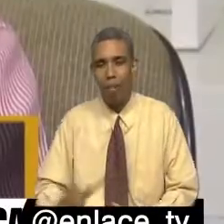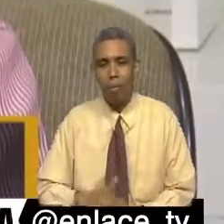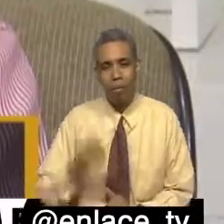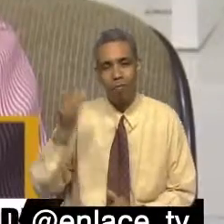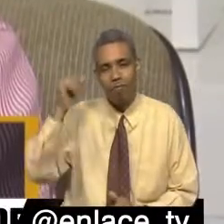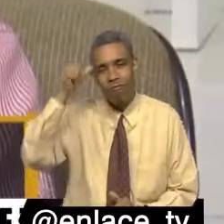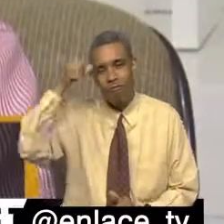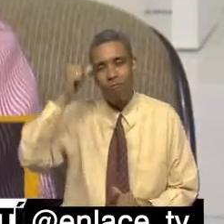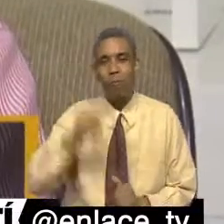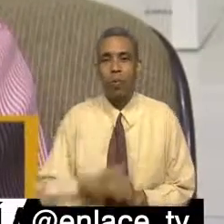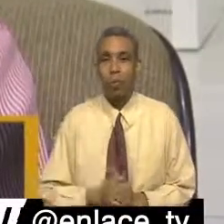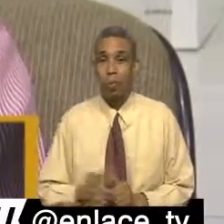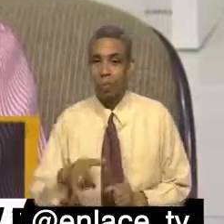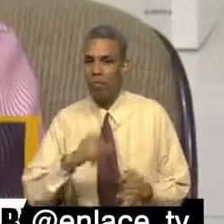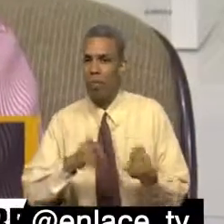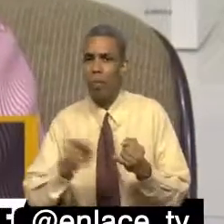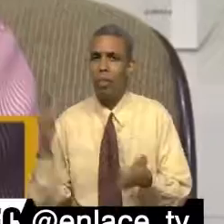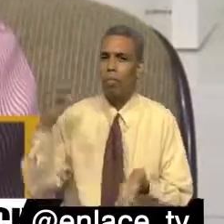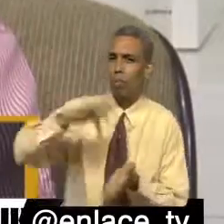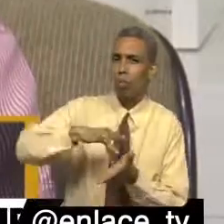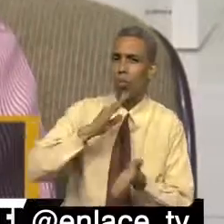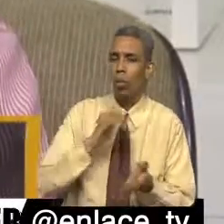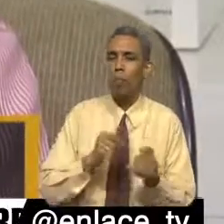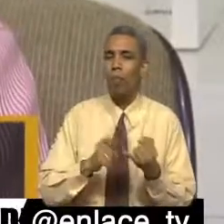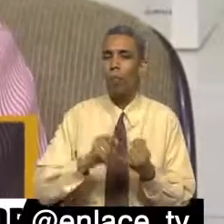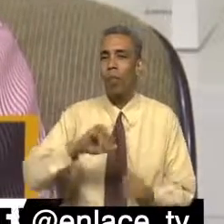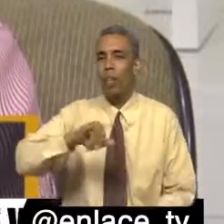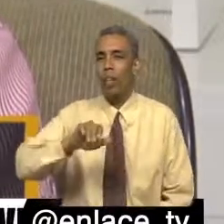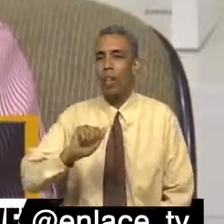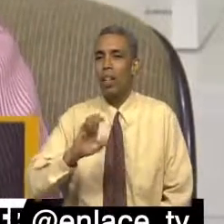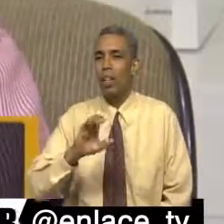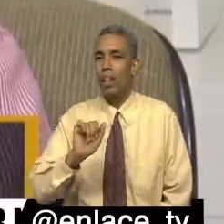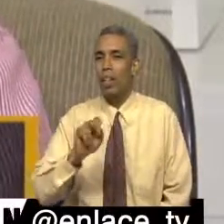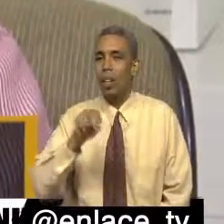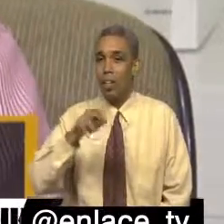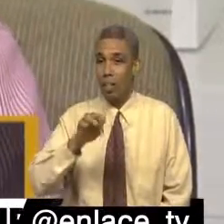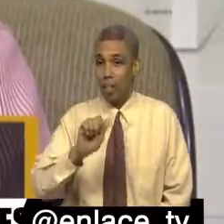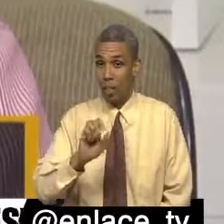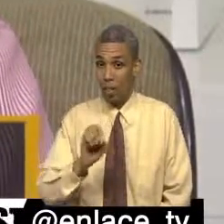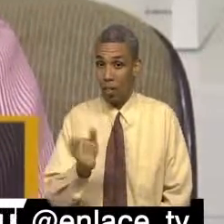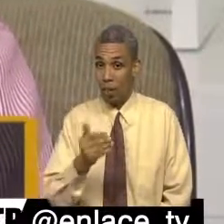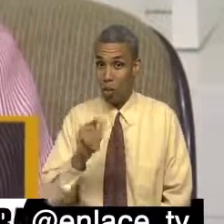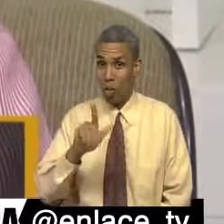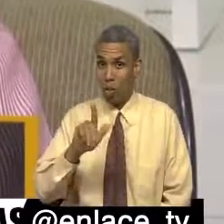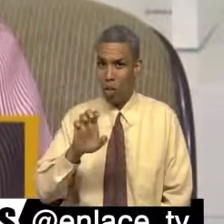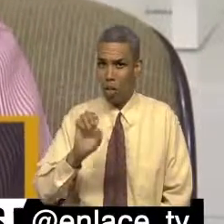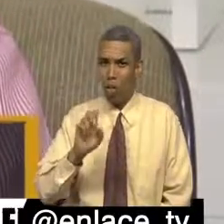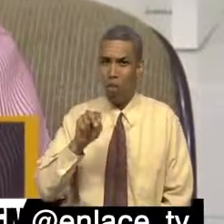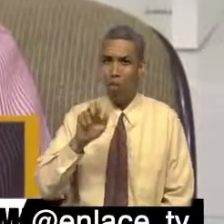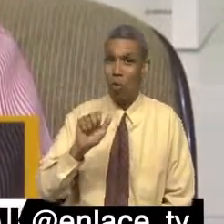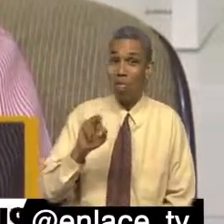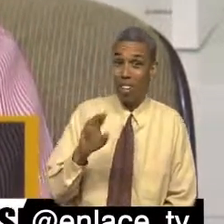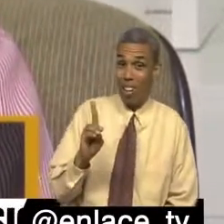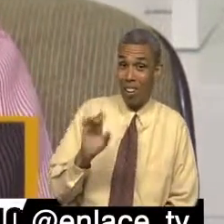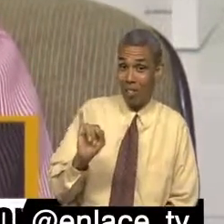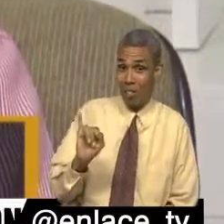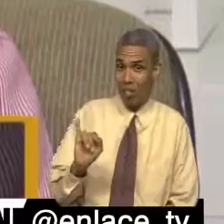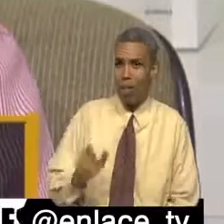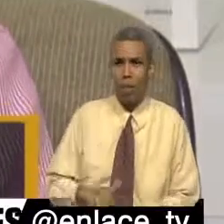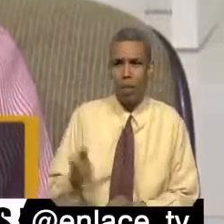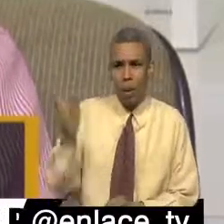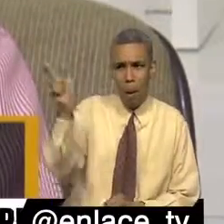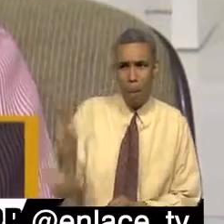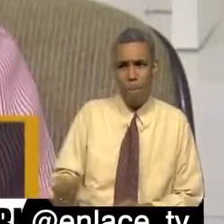por ejemplo, Jacinto Leonardi Vega, que es un juglar, porque para ser juglar se necesita